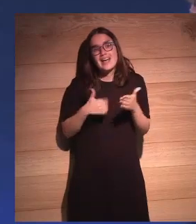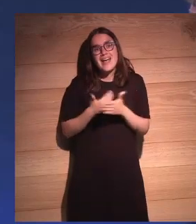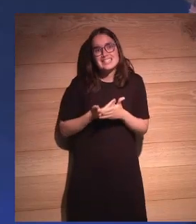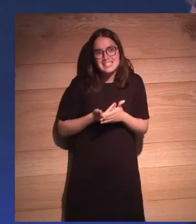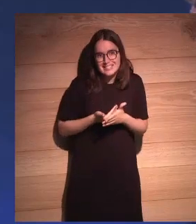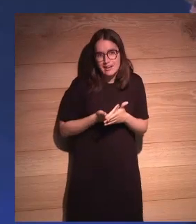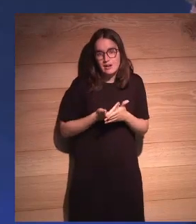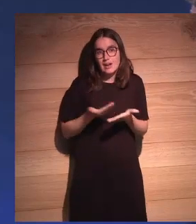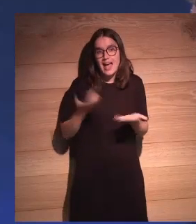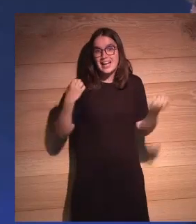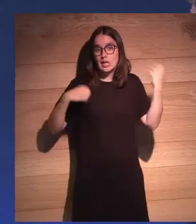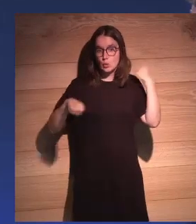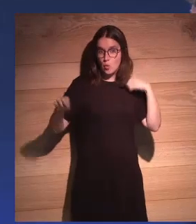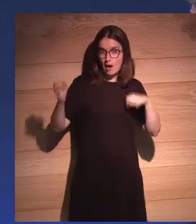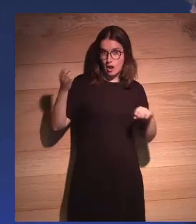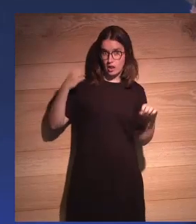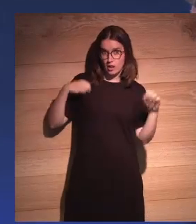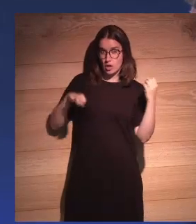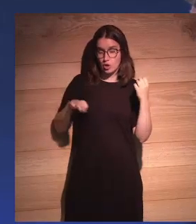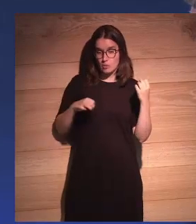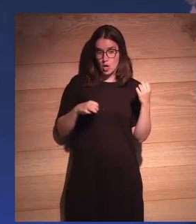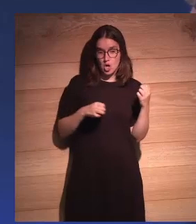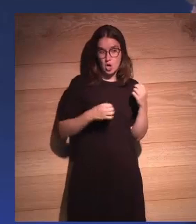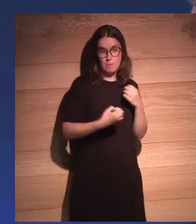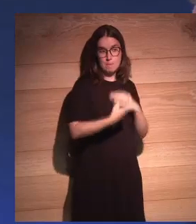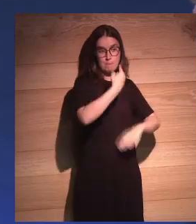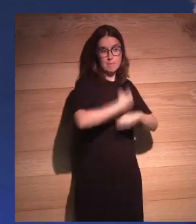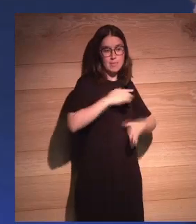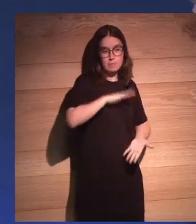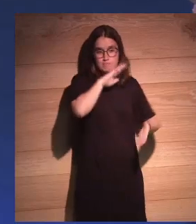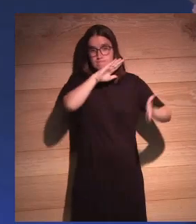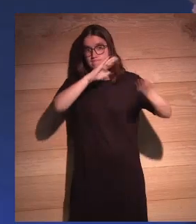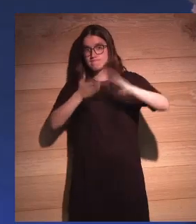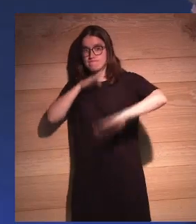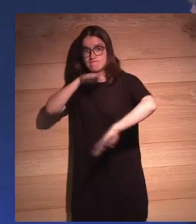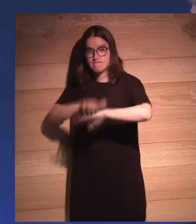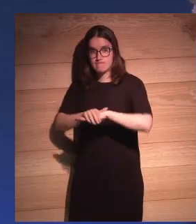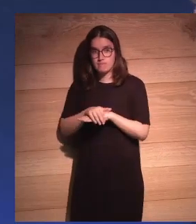allá, incluso actuar, el ser capaz de ejecutar las acciones.